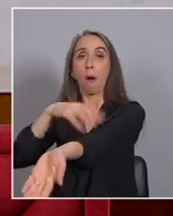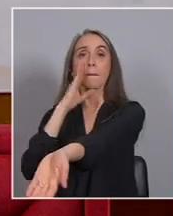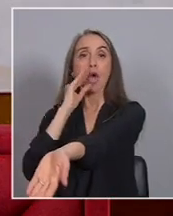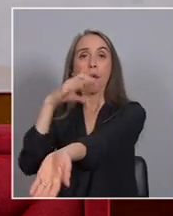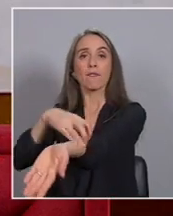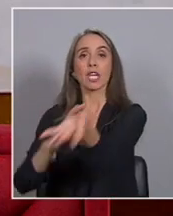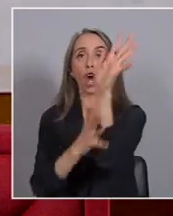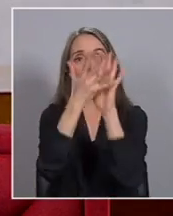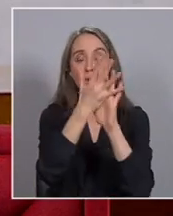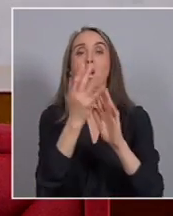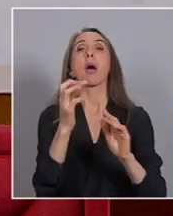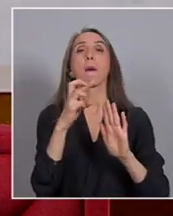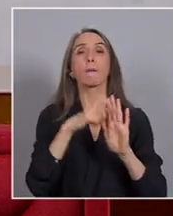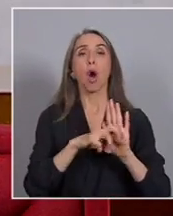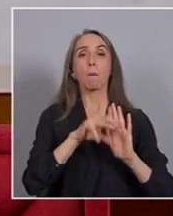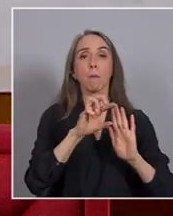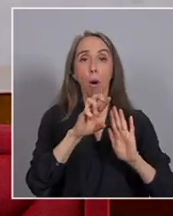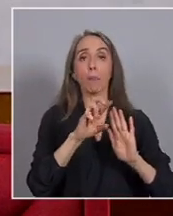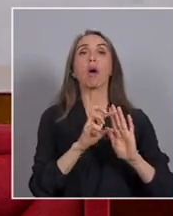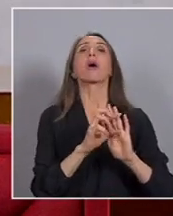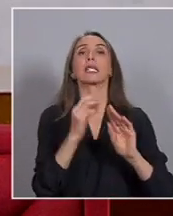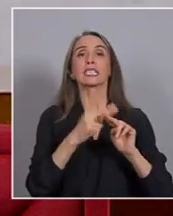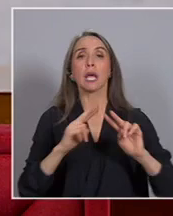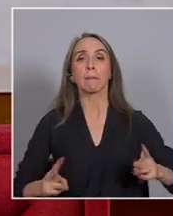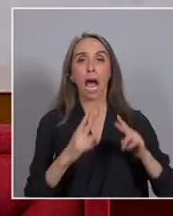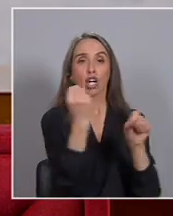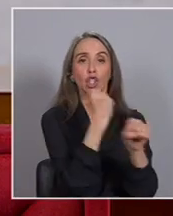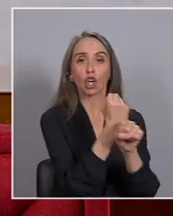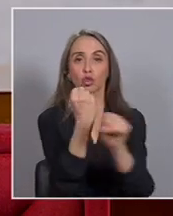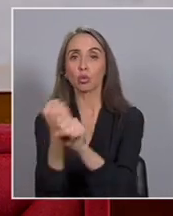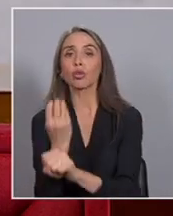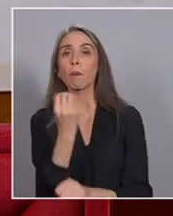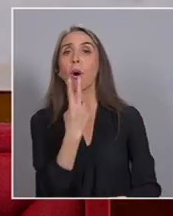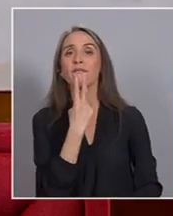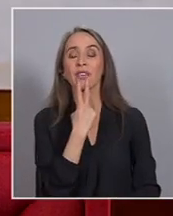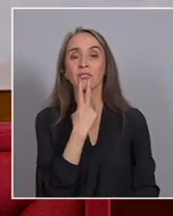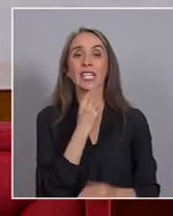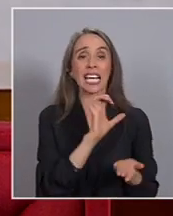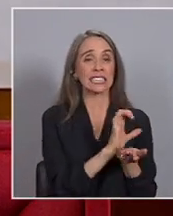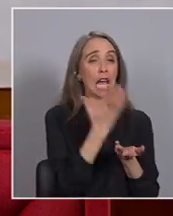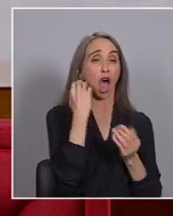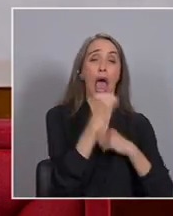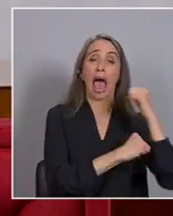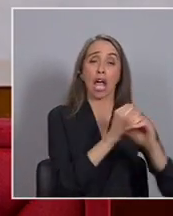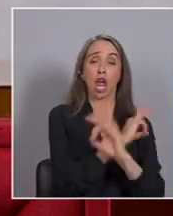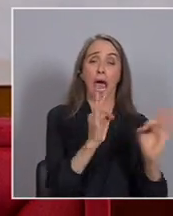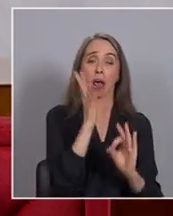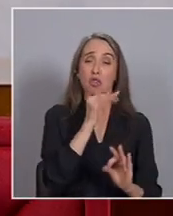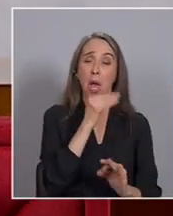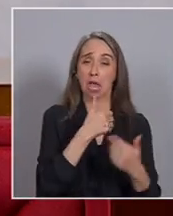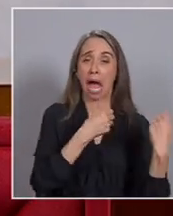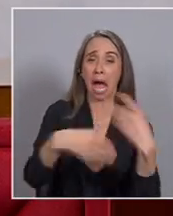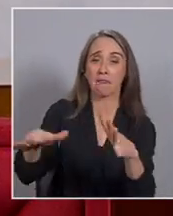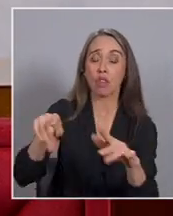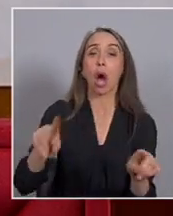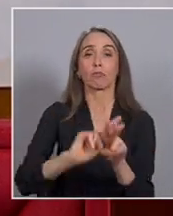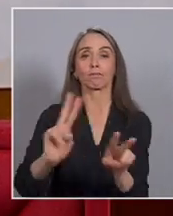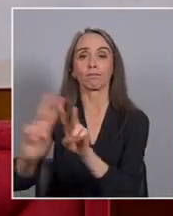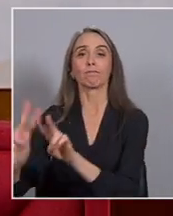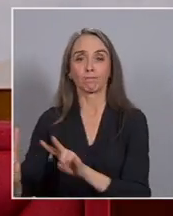el Programa de Infraestructura para el Buen Vivir del MOP, para llegar con el Estado donde por años no llegó. Ahora,